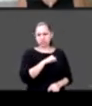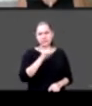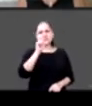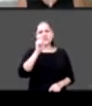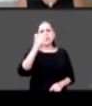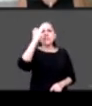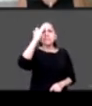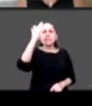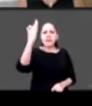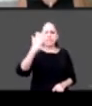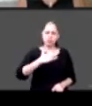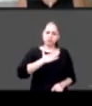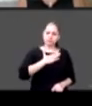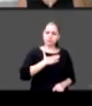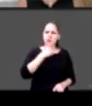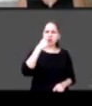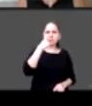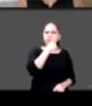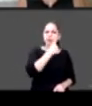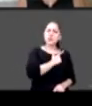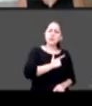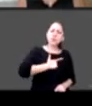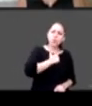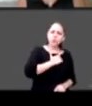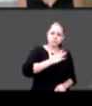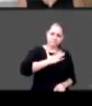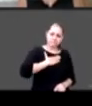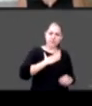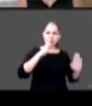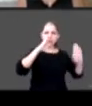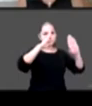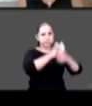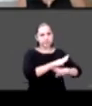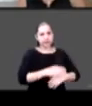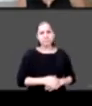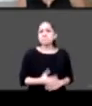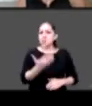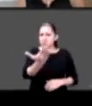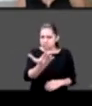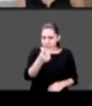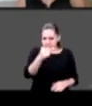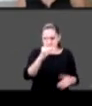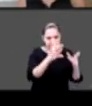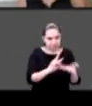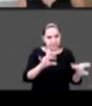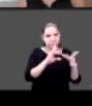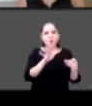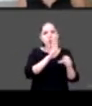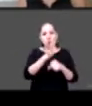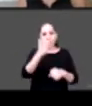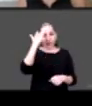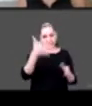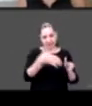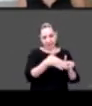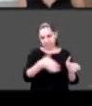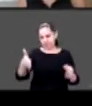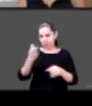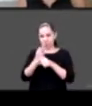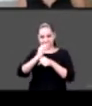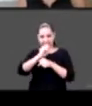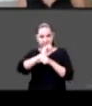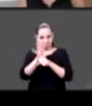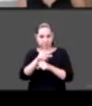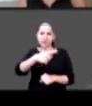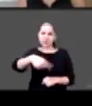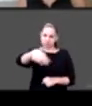compártenos en la cajita de comentarios qué actividades tienes planeadas para estas contingencias y cómo vas a aprovechar este tiempo para ti. Nos